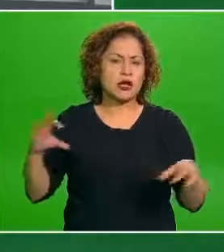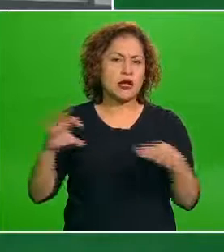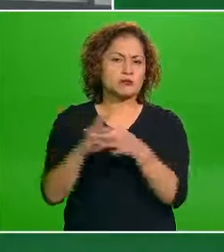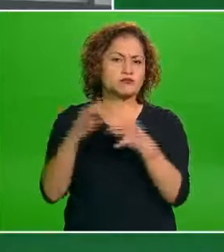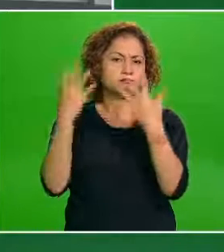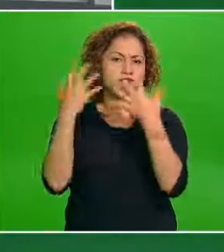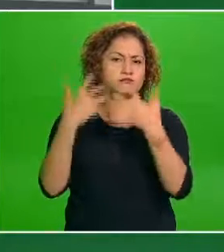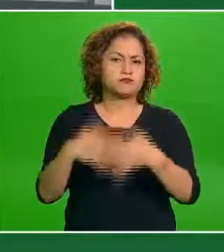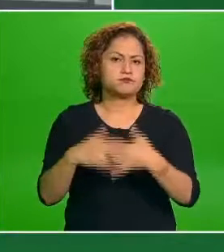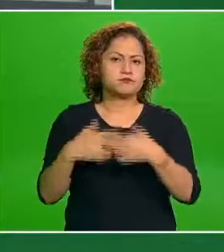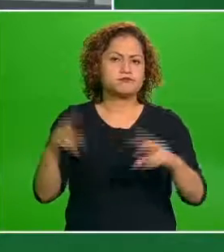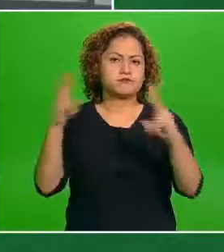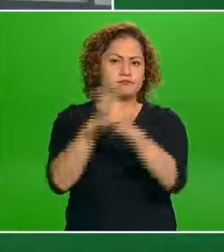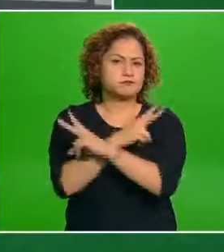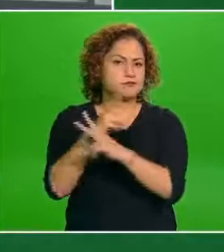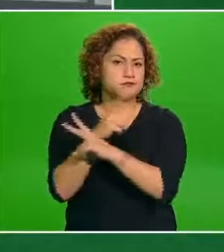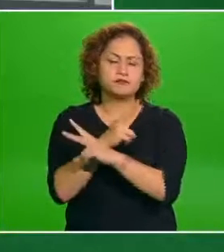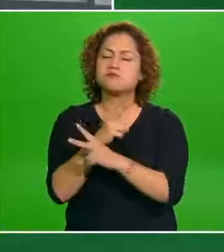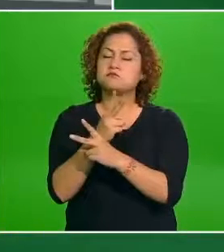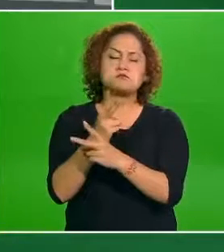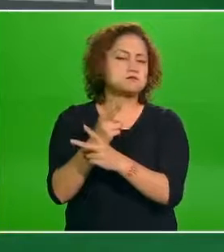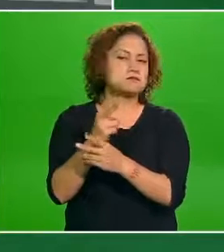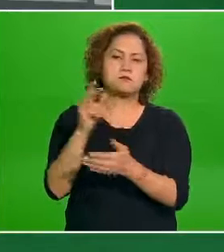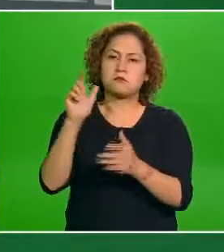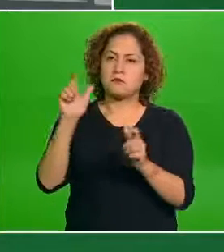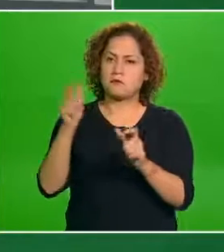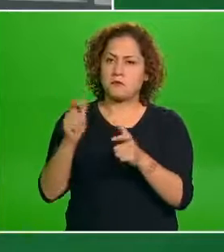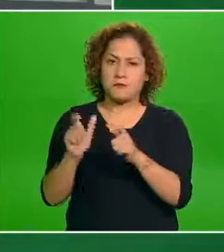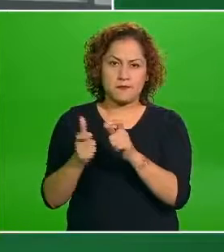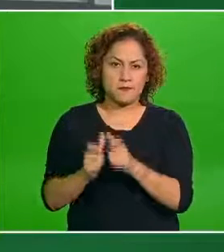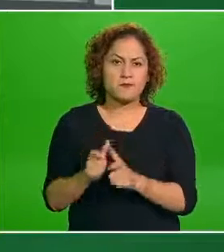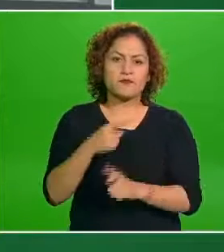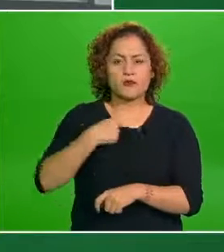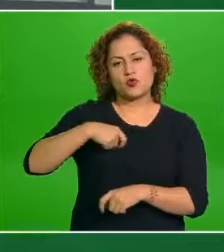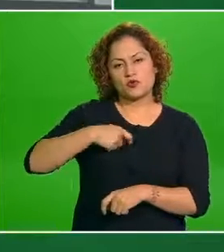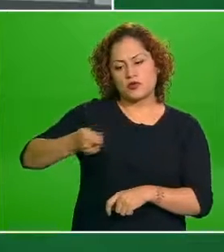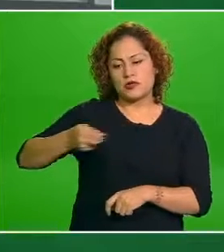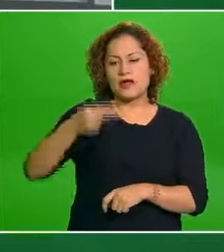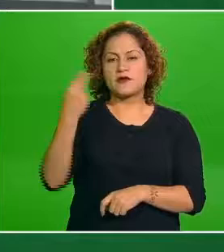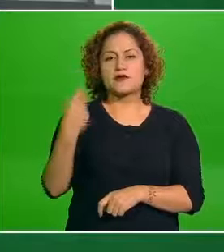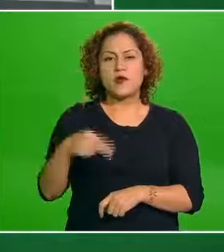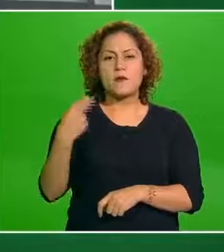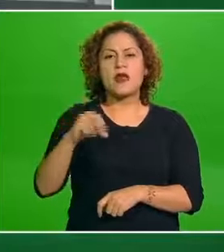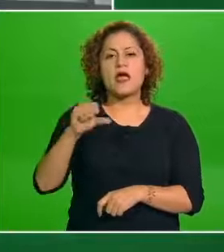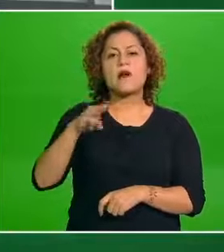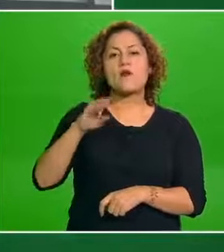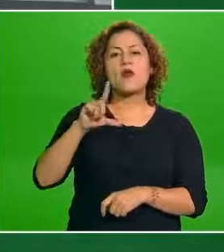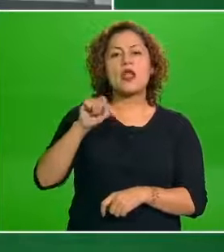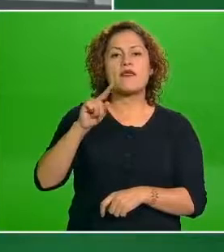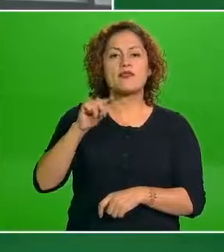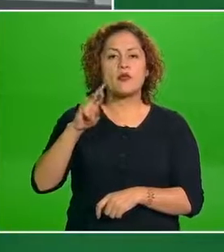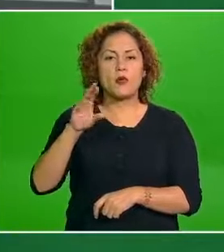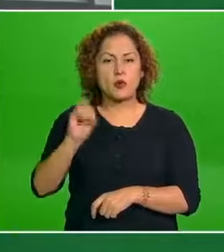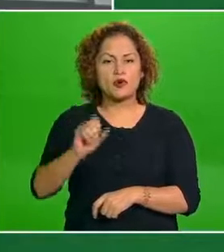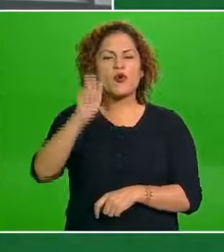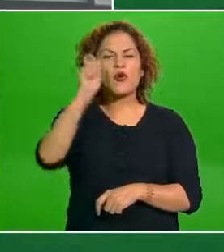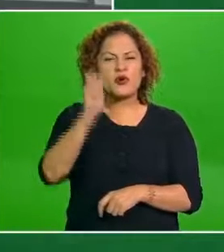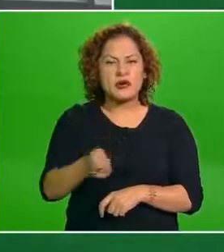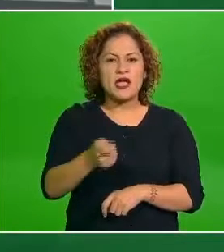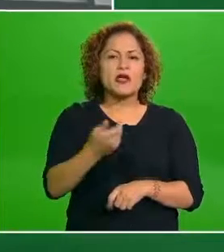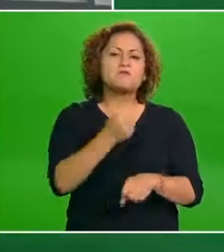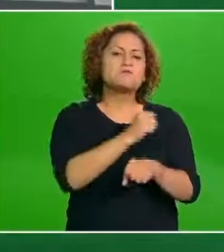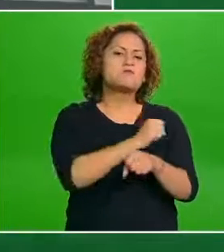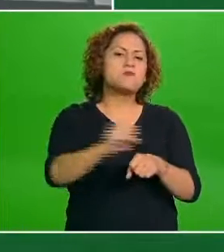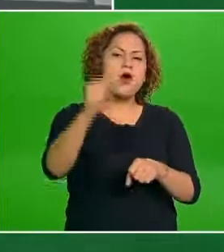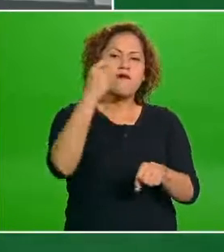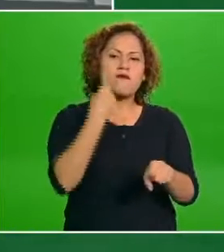no graves y de manejo, lo que nosotros decimos en el área de medicina, de manejo ambulatorio, es decir, que no requiere